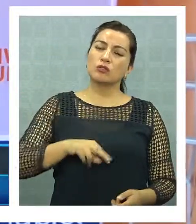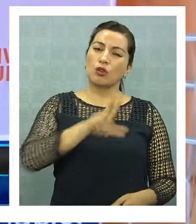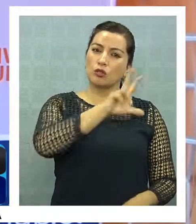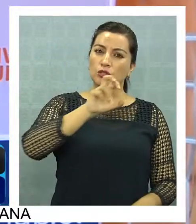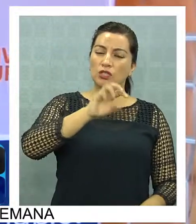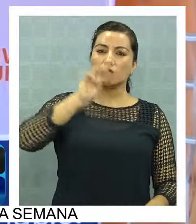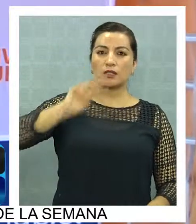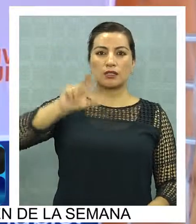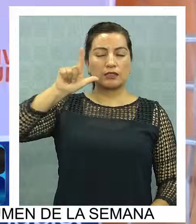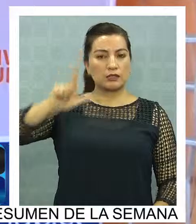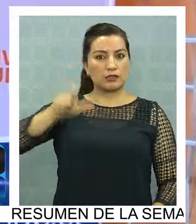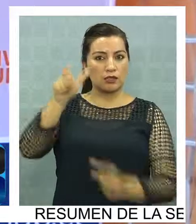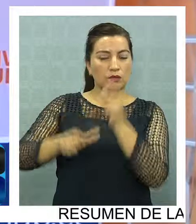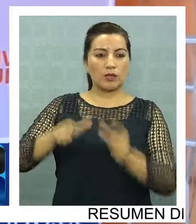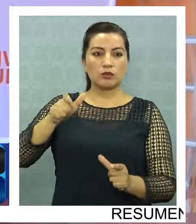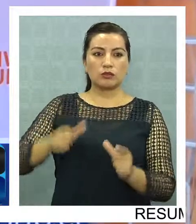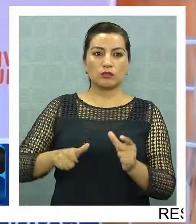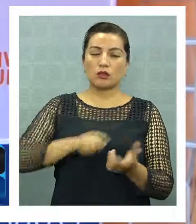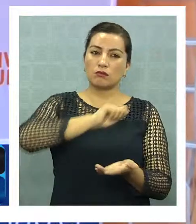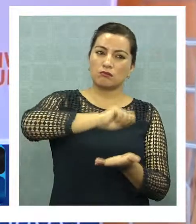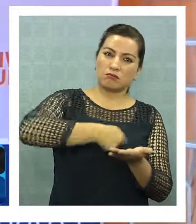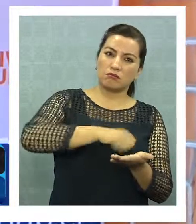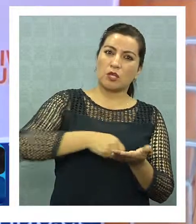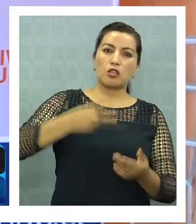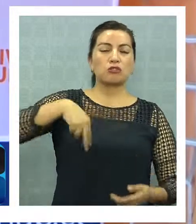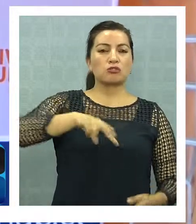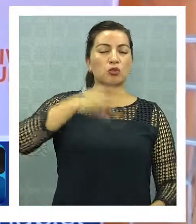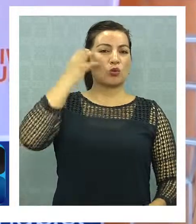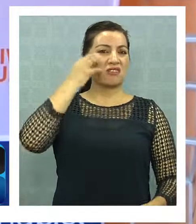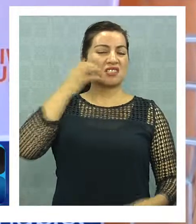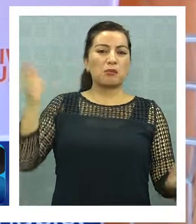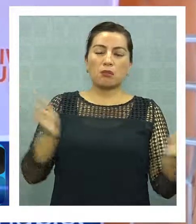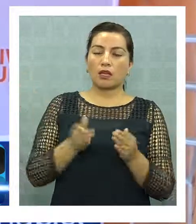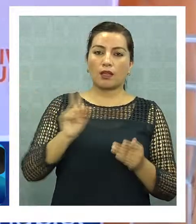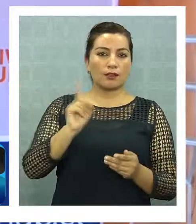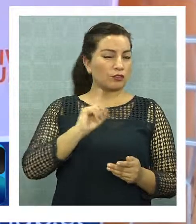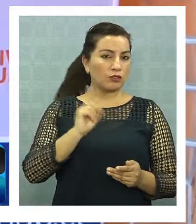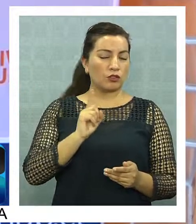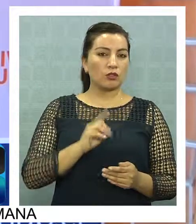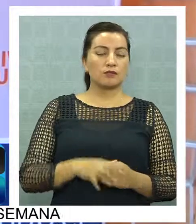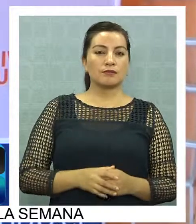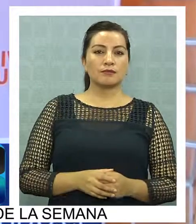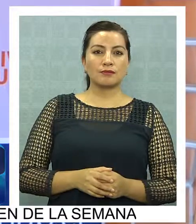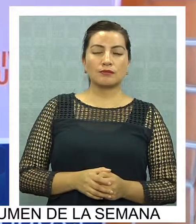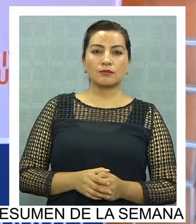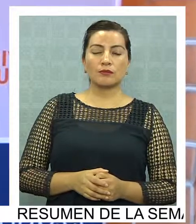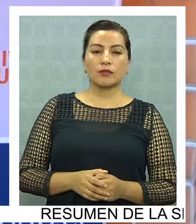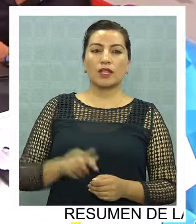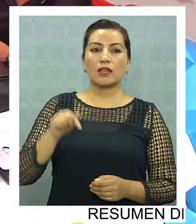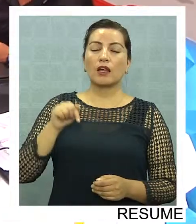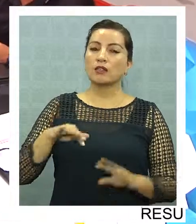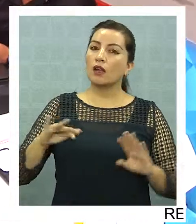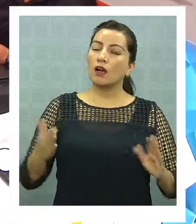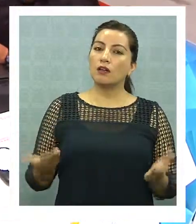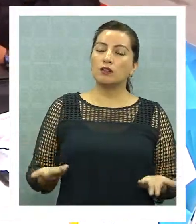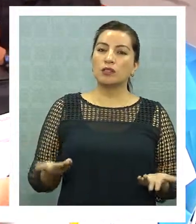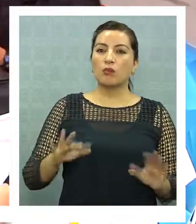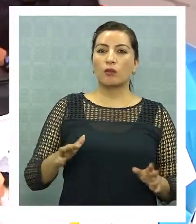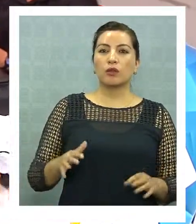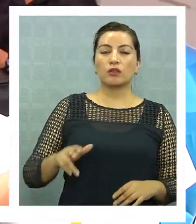800 cupos de matrículas para este año, la Universidad Arturo Prat ha mejorado sus estadísticas en comparación al proceso 2015.